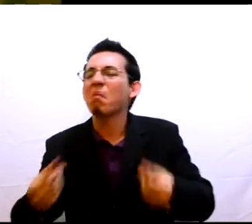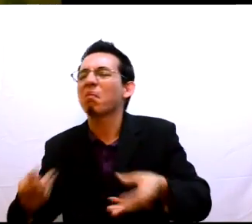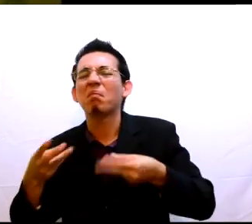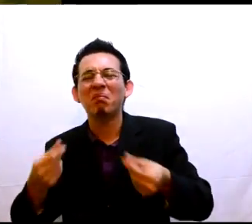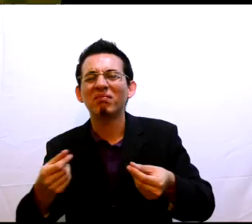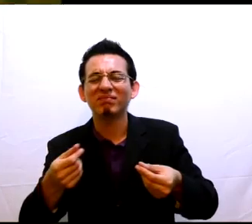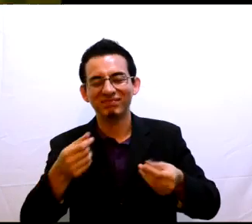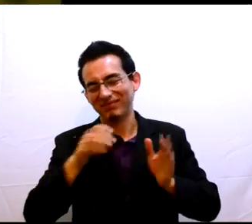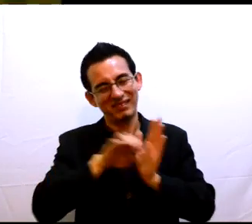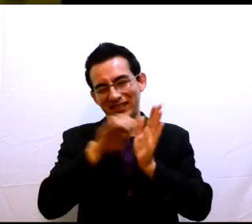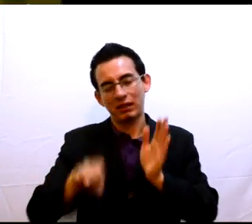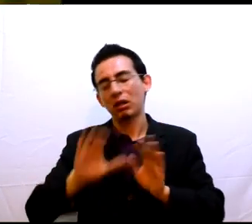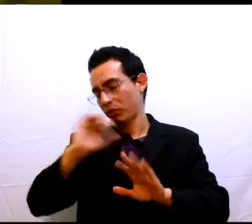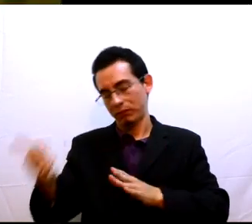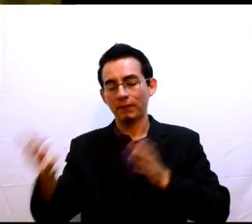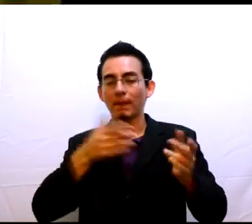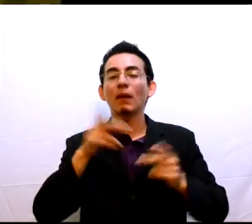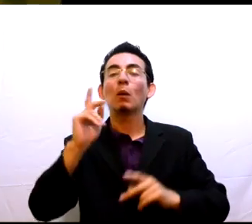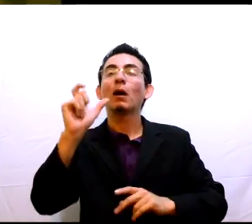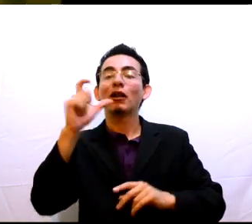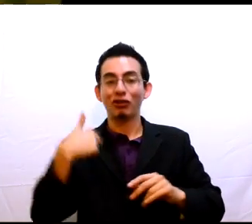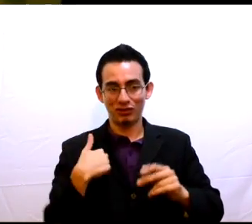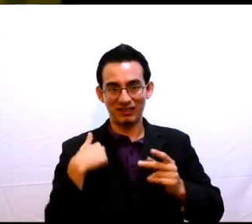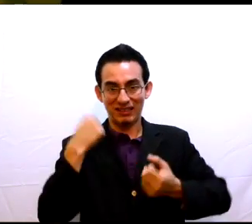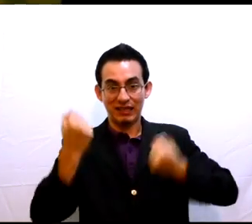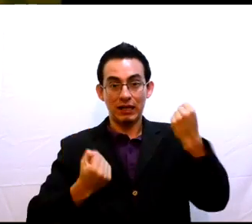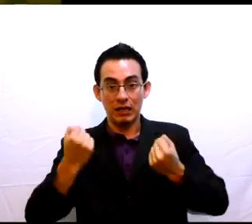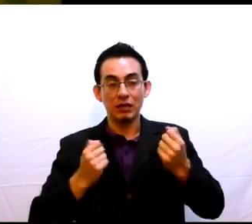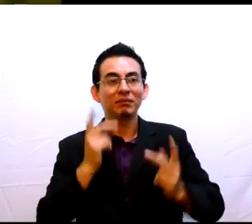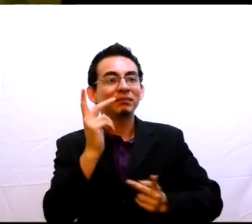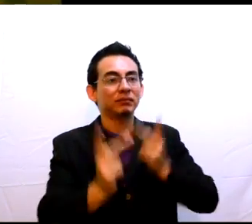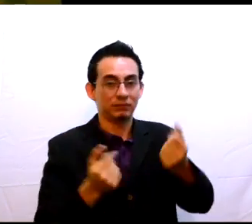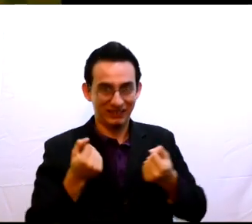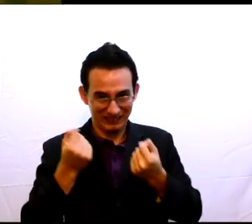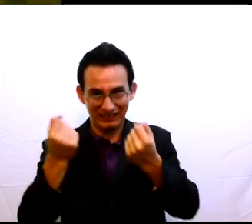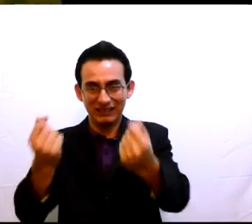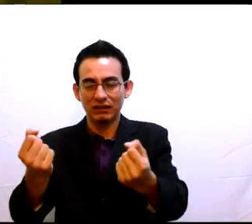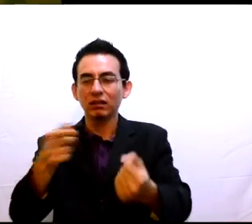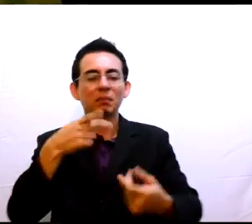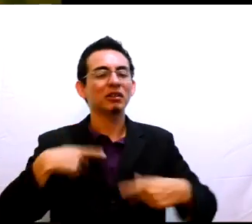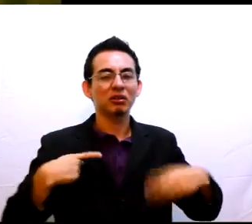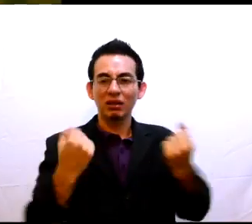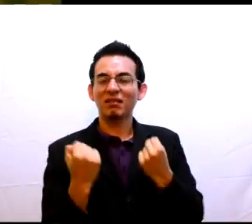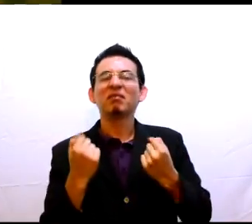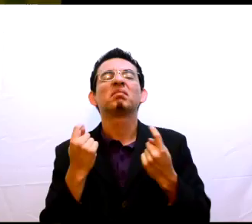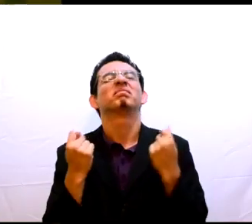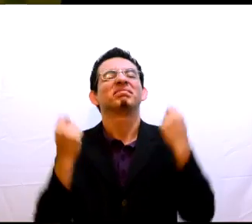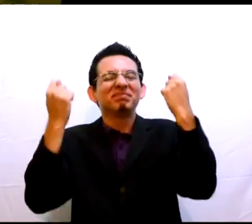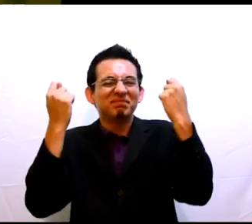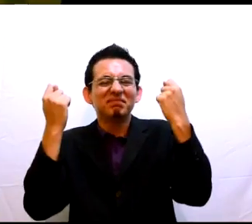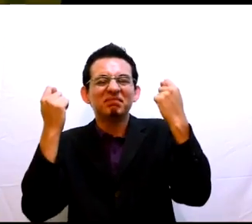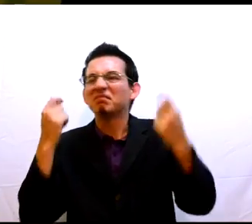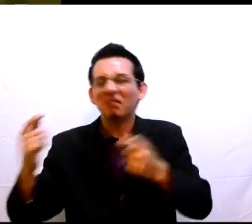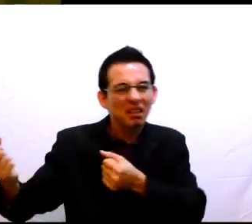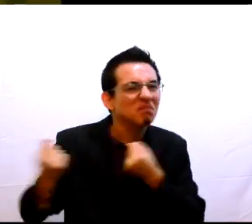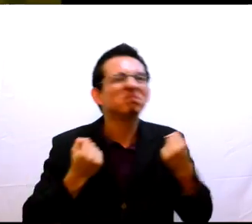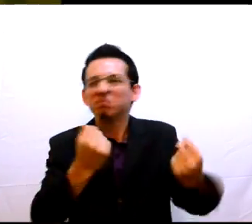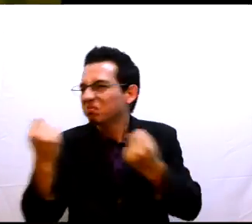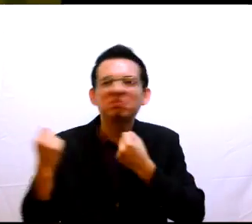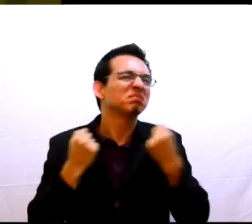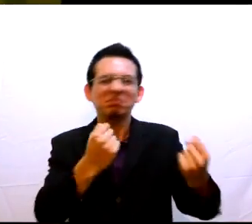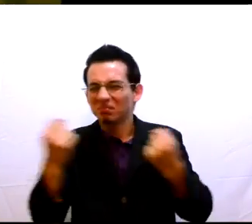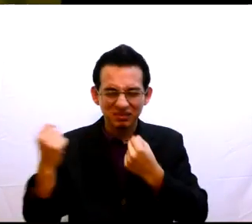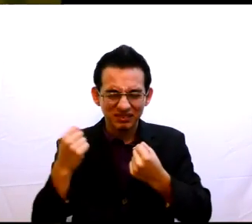cuando usted le presta en un auto nombre se pasan los topes como si fuera autopista no se